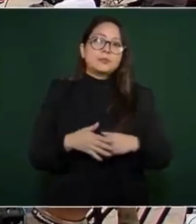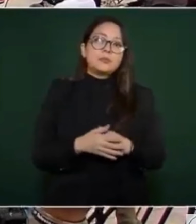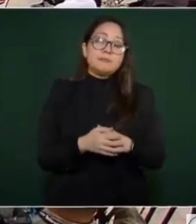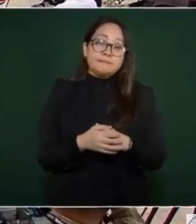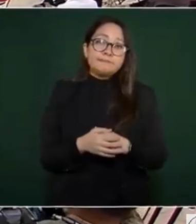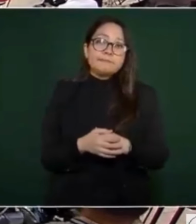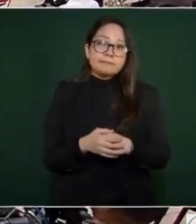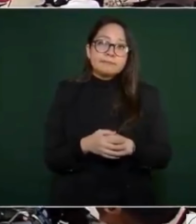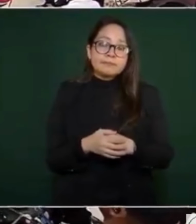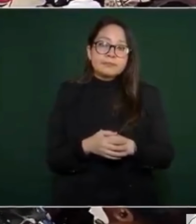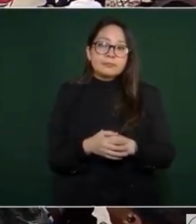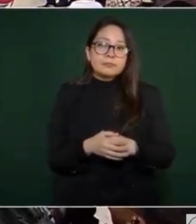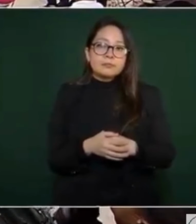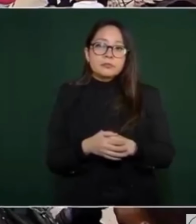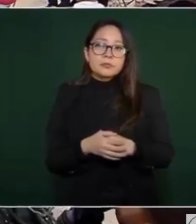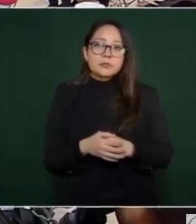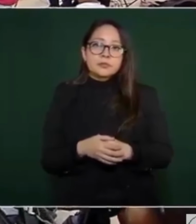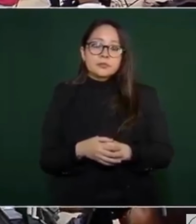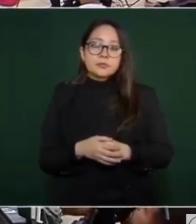Aquí está.